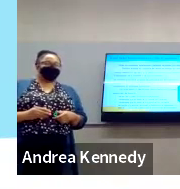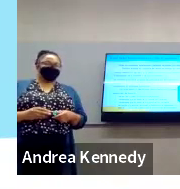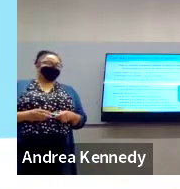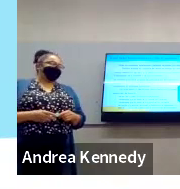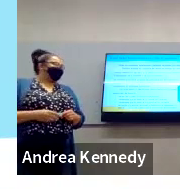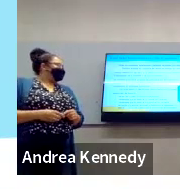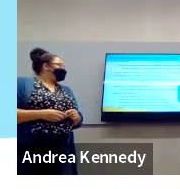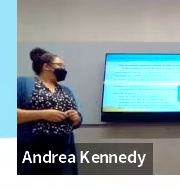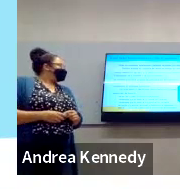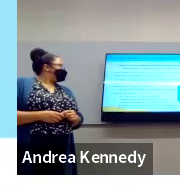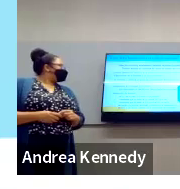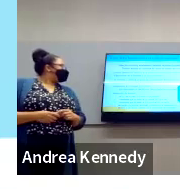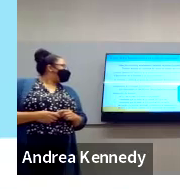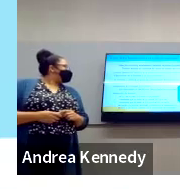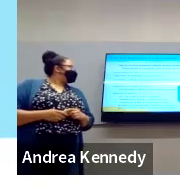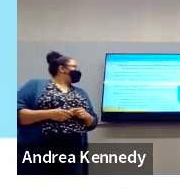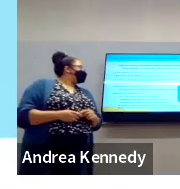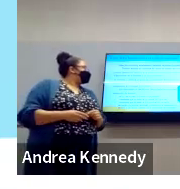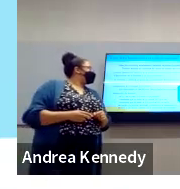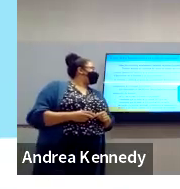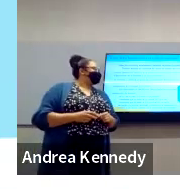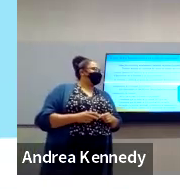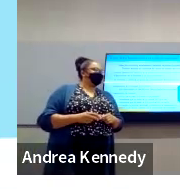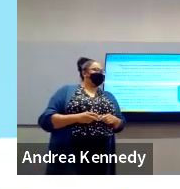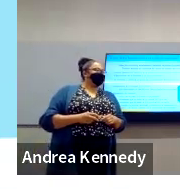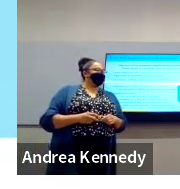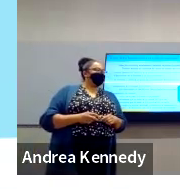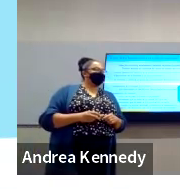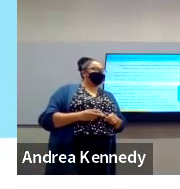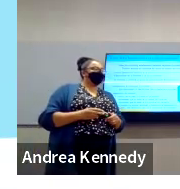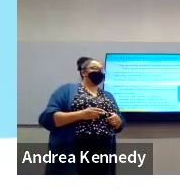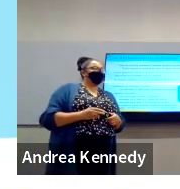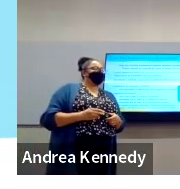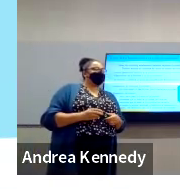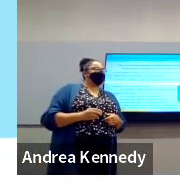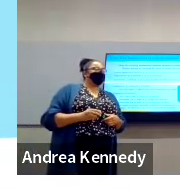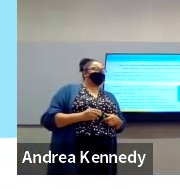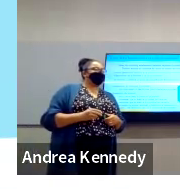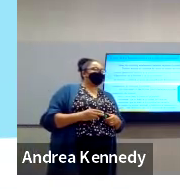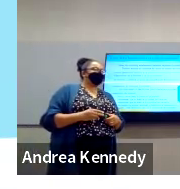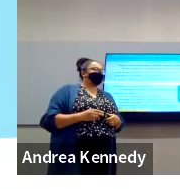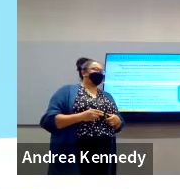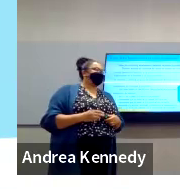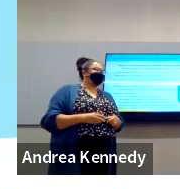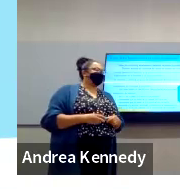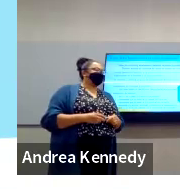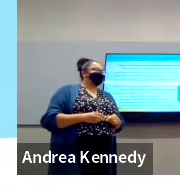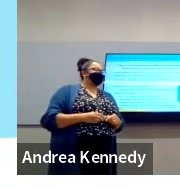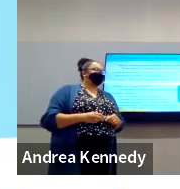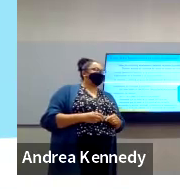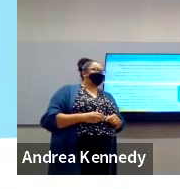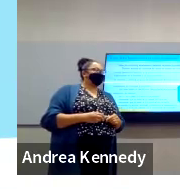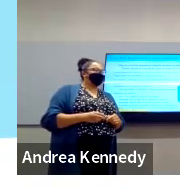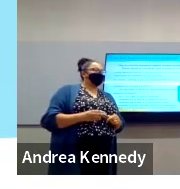son correctos, compruebe de que los datos de la propiedad son correctos y responda a la petición utilizando